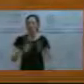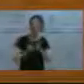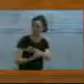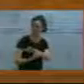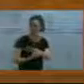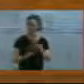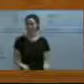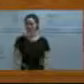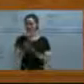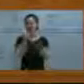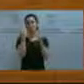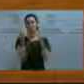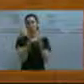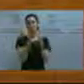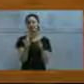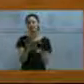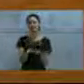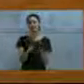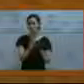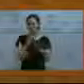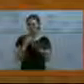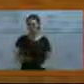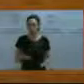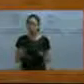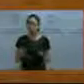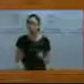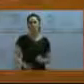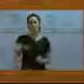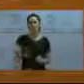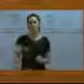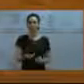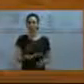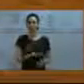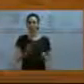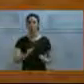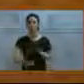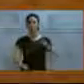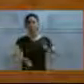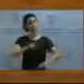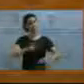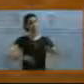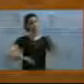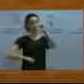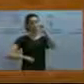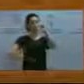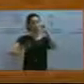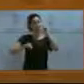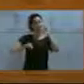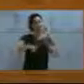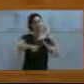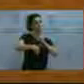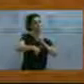social en el que nos encontramos y atendiendo a la trascendencia que determinadas decisiones puedan alcanzar en un futuro